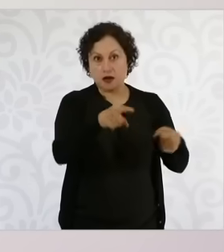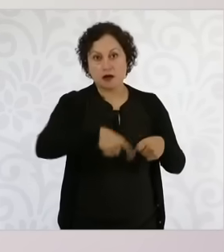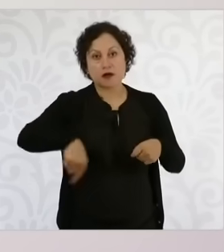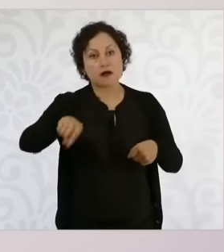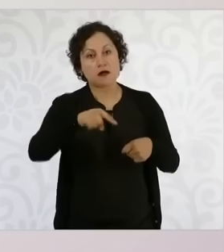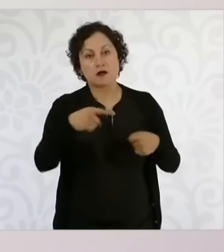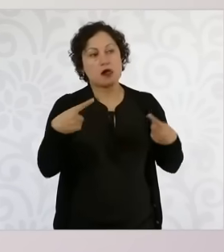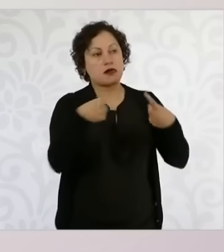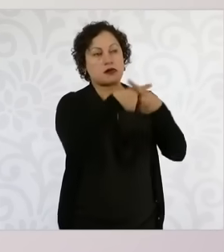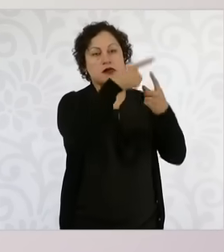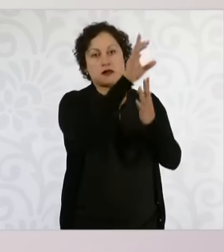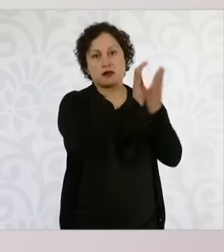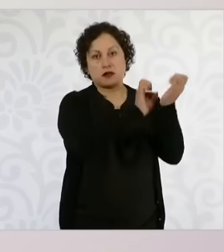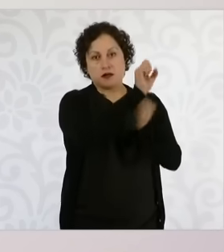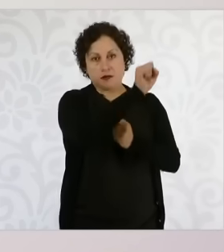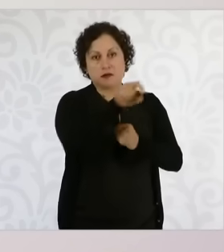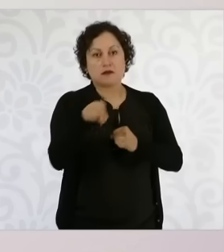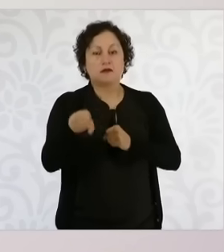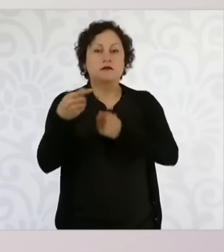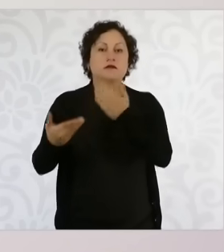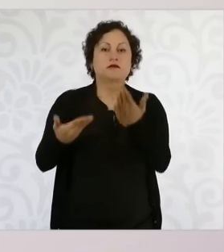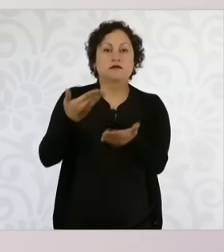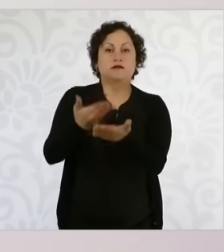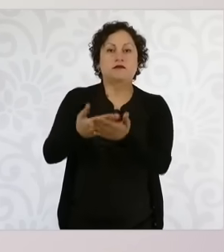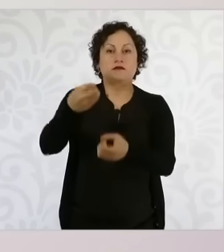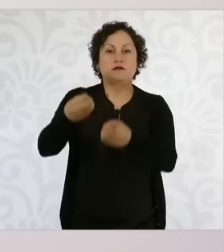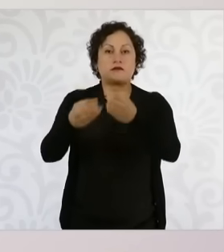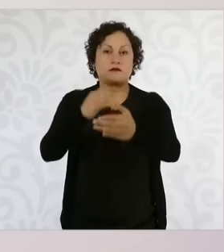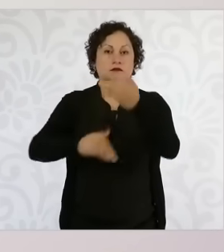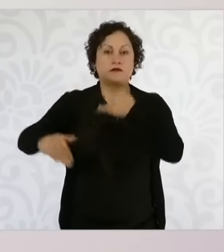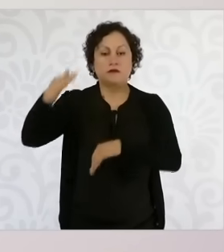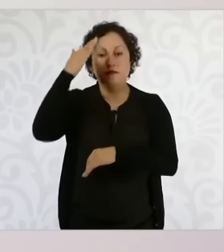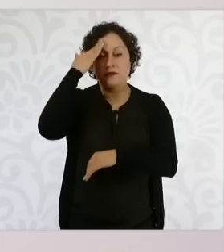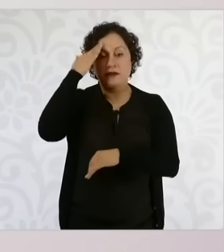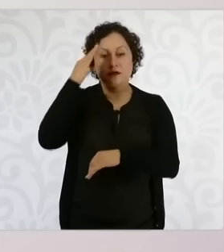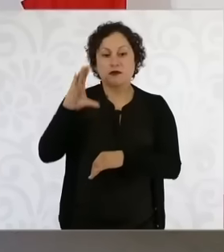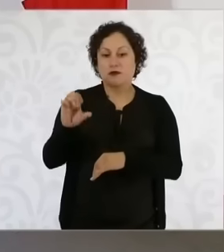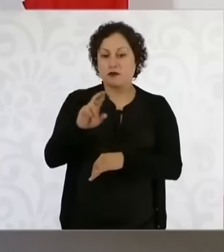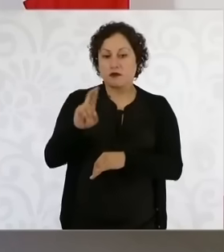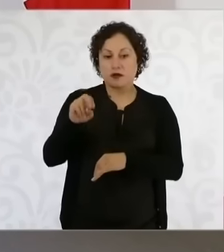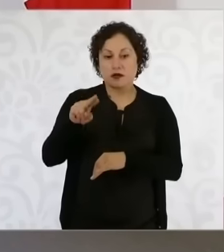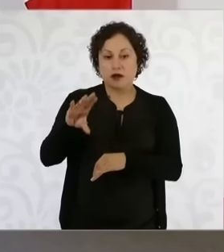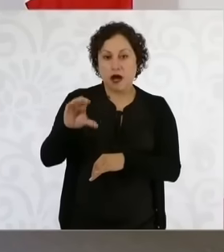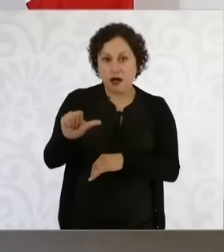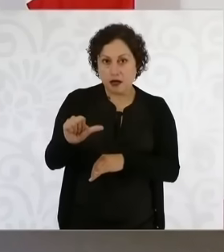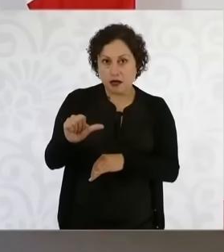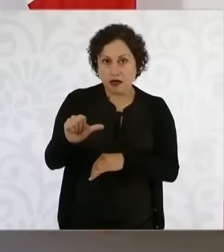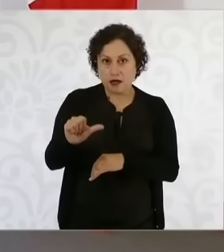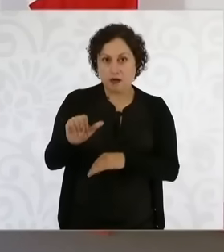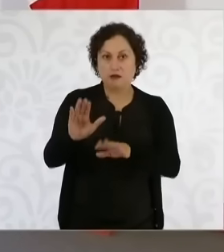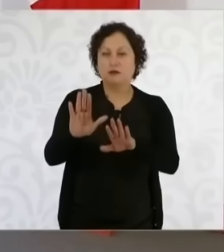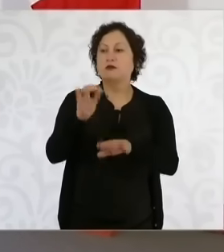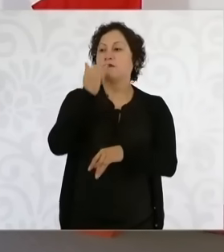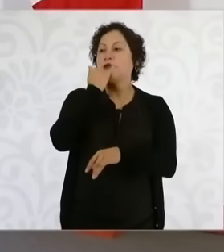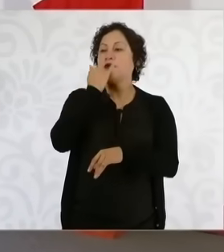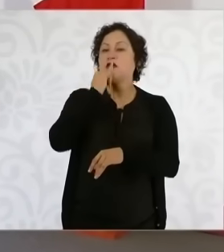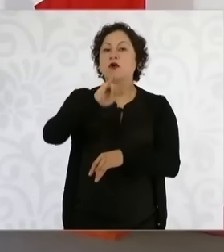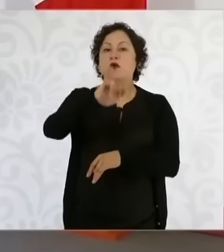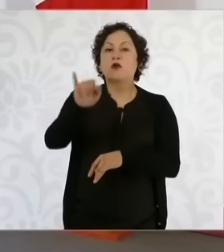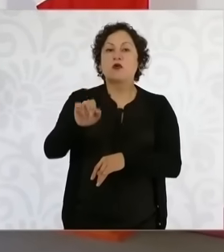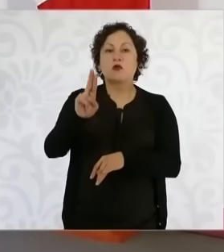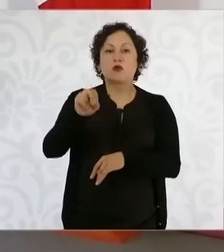el ministro Carranca, o ¿cómo es? Juan Luis González Alcántara y Carranca.